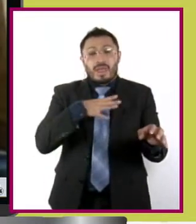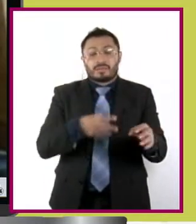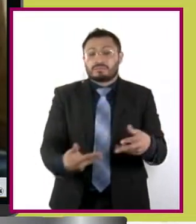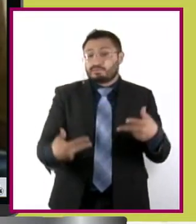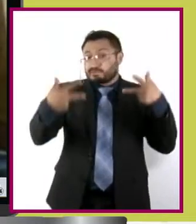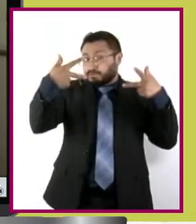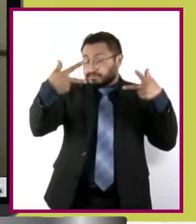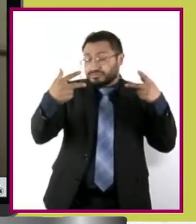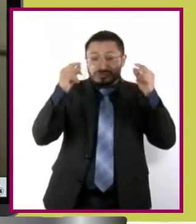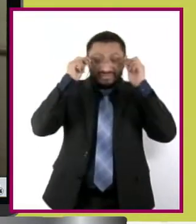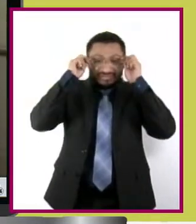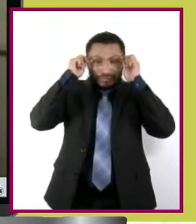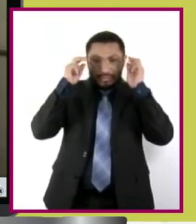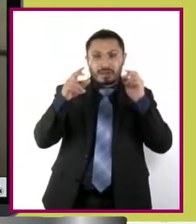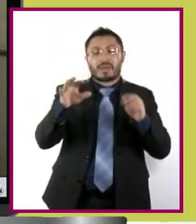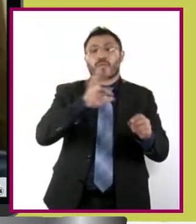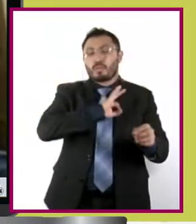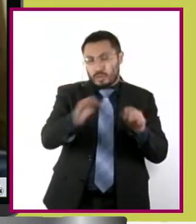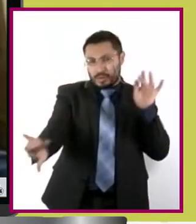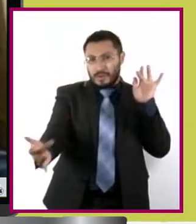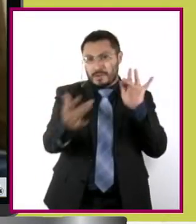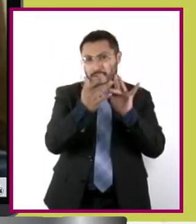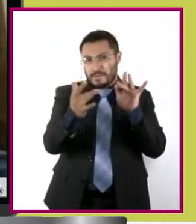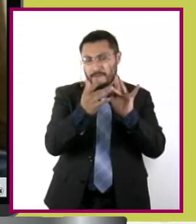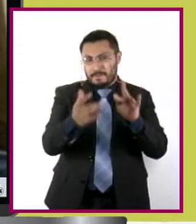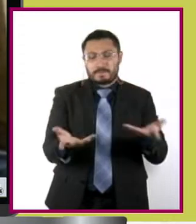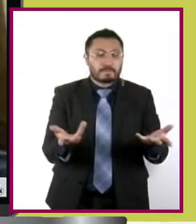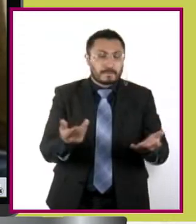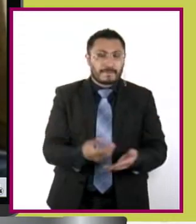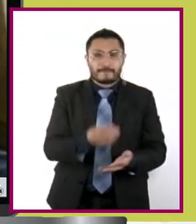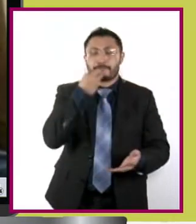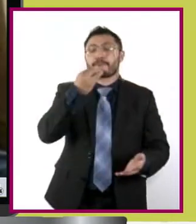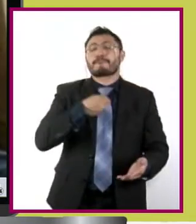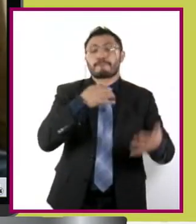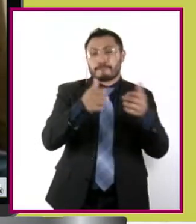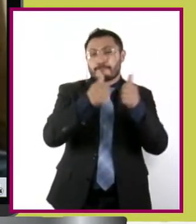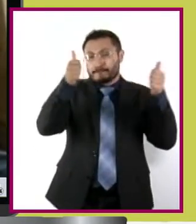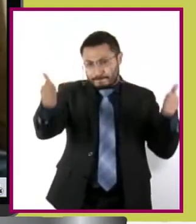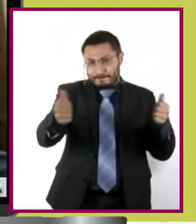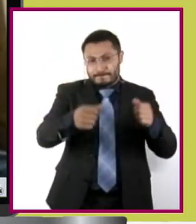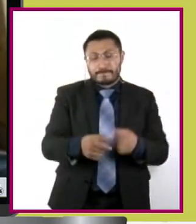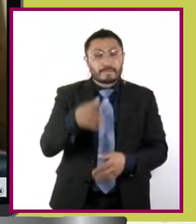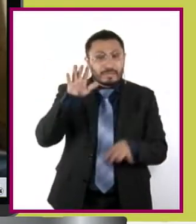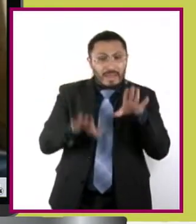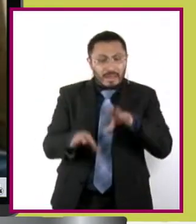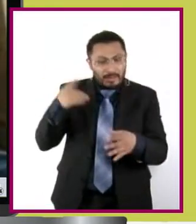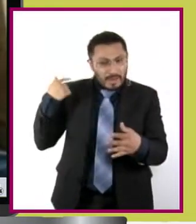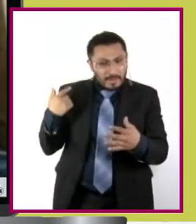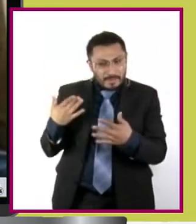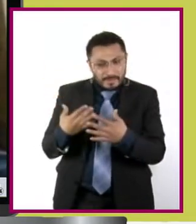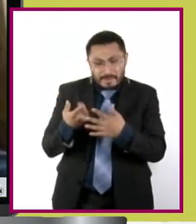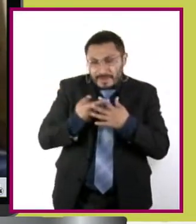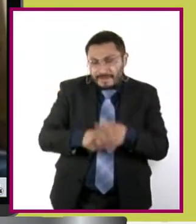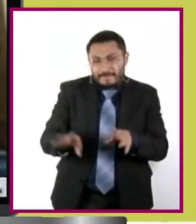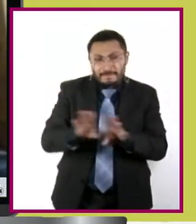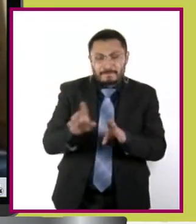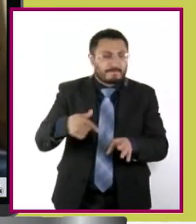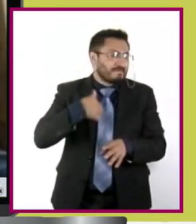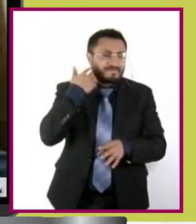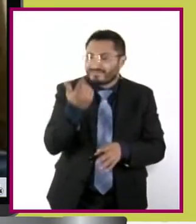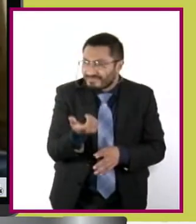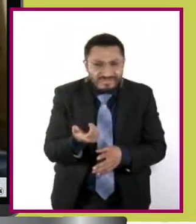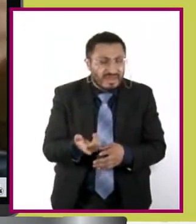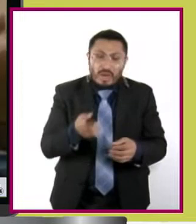pantalla hemos establecido contacto. Las primeras veces era así como que, híjole, a mí no me gusta platicar en